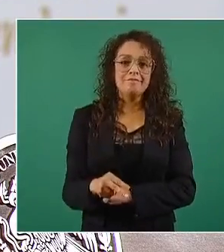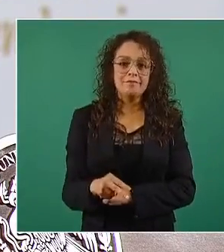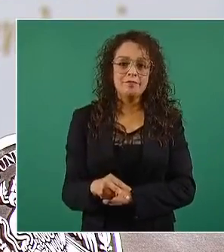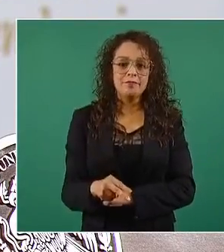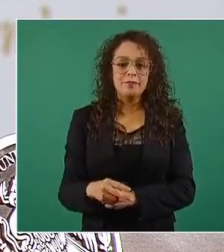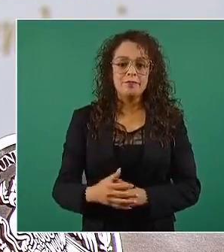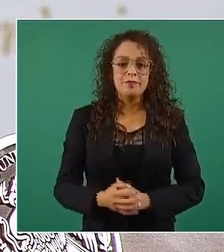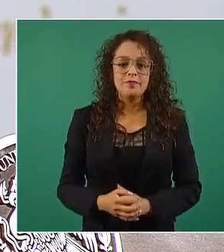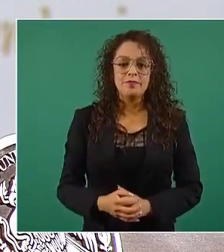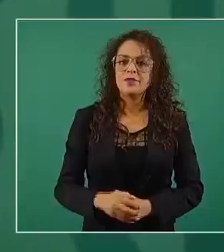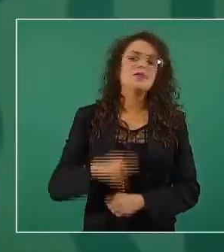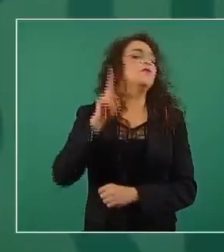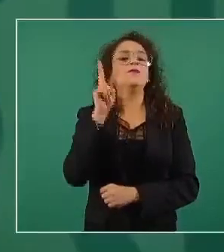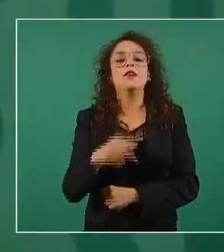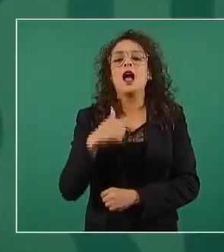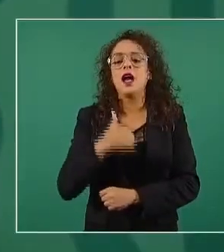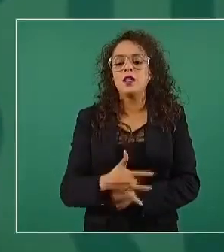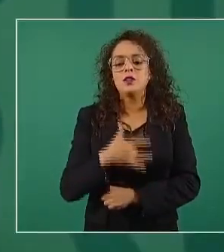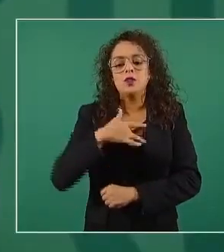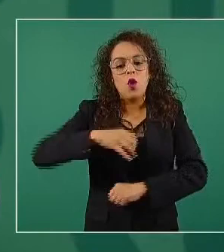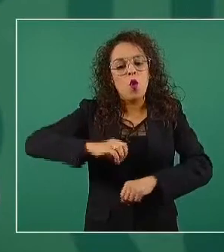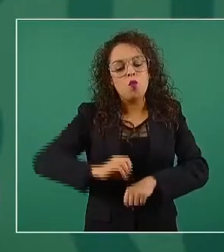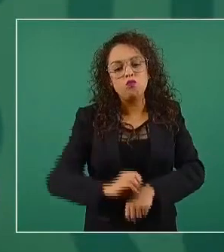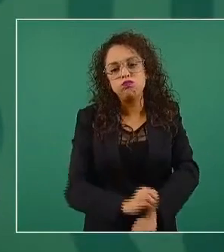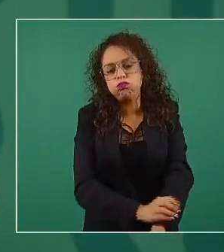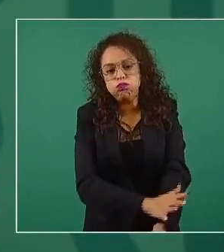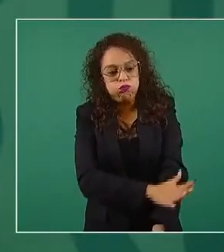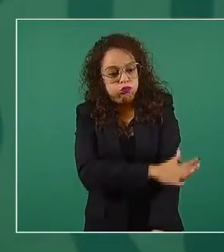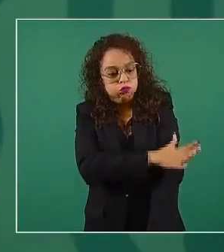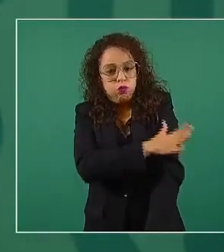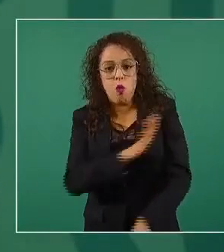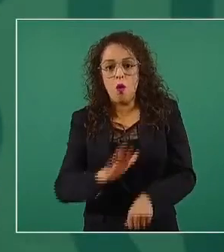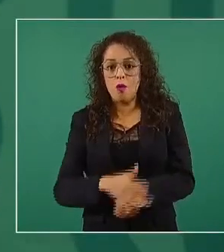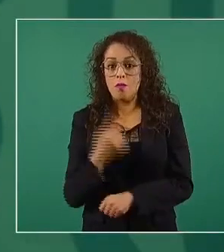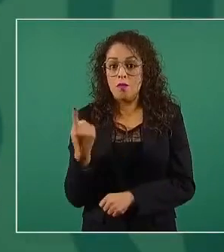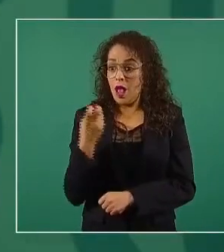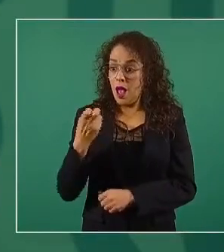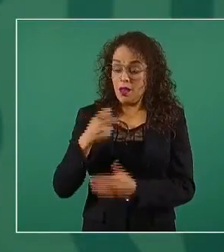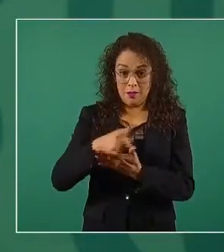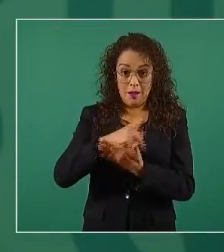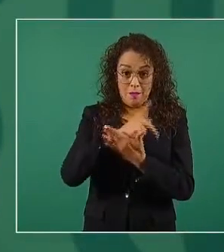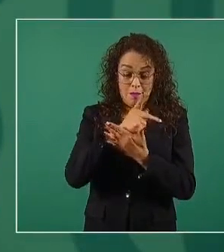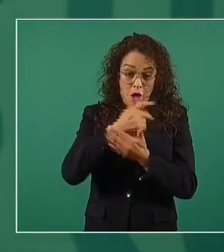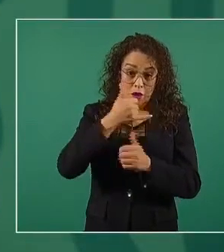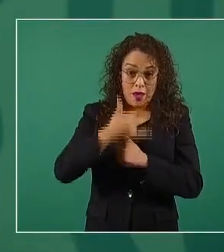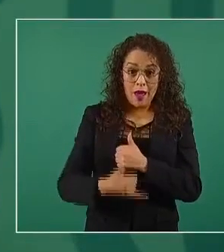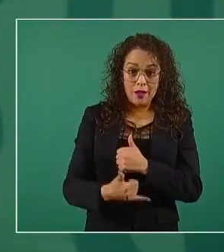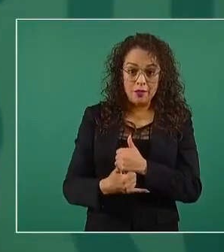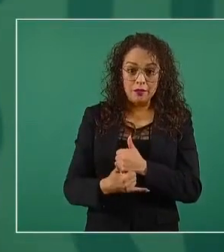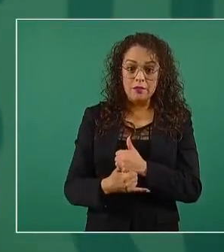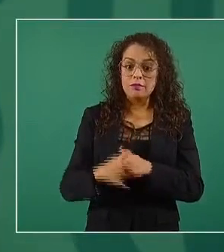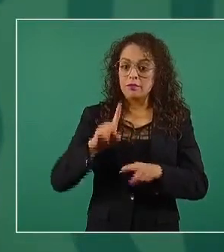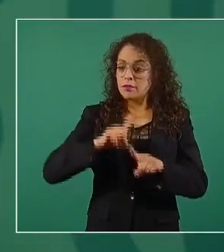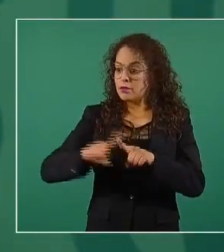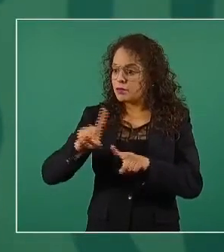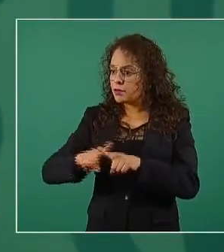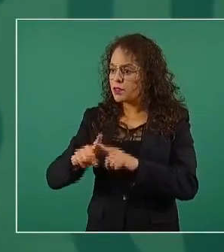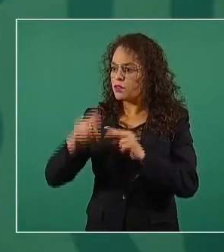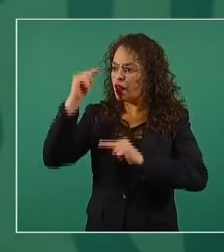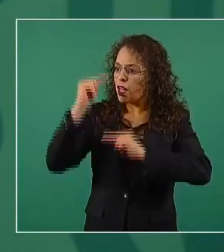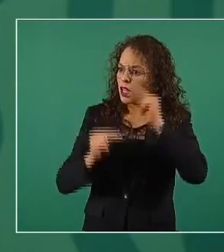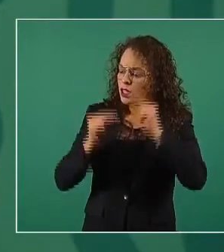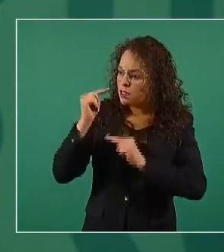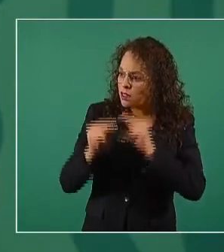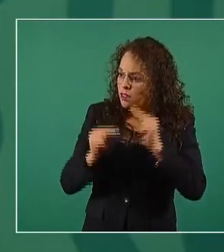No deja de emocionarme que un proyecto impulsado por mexicanos y mexicanas de todas las clases sociales, geografías,